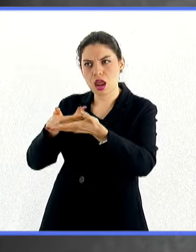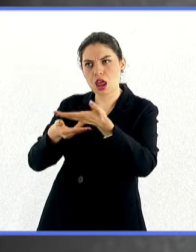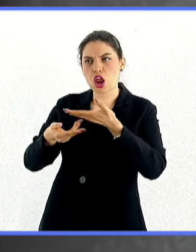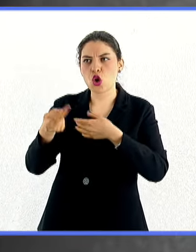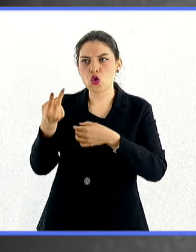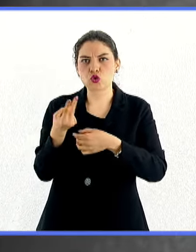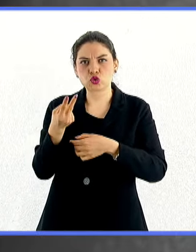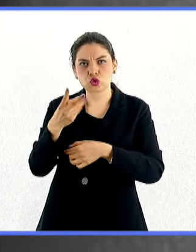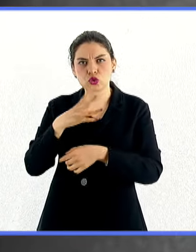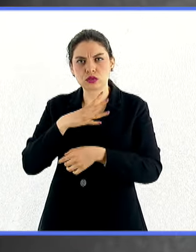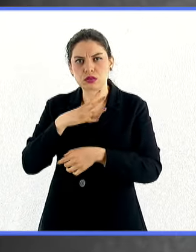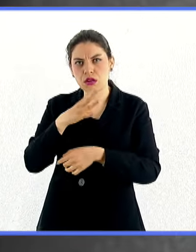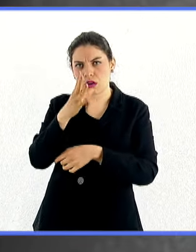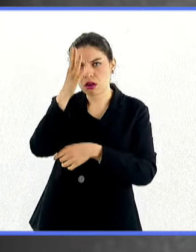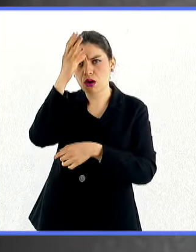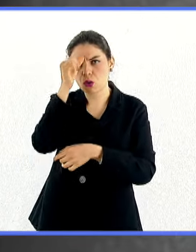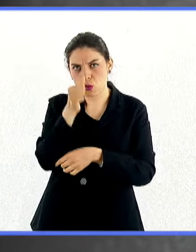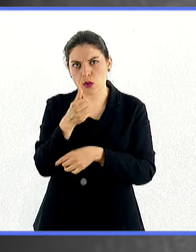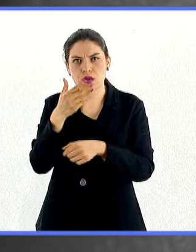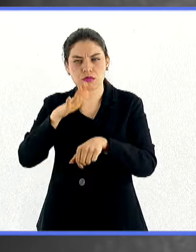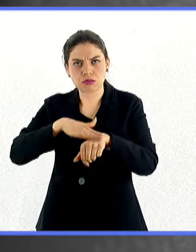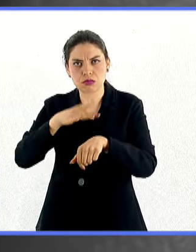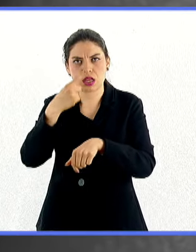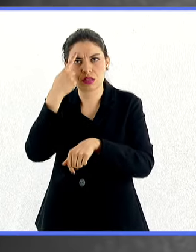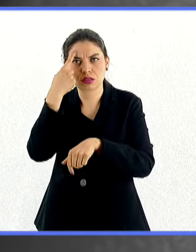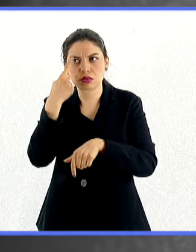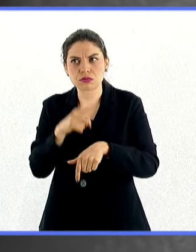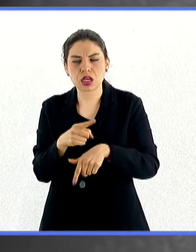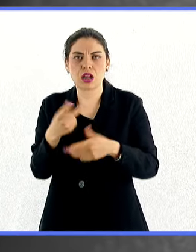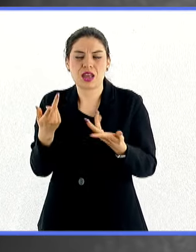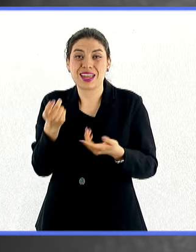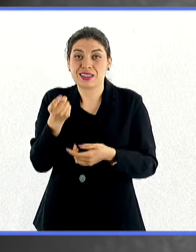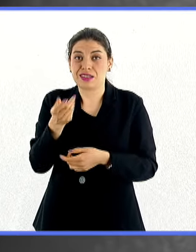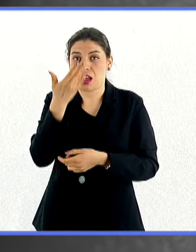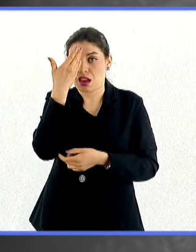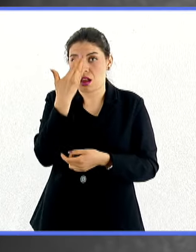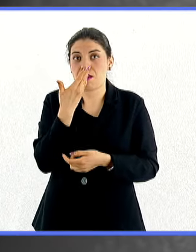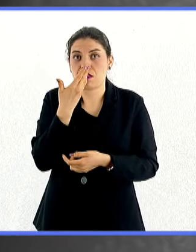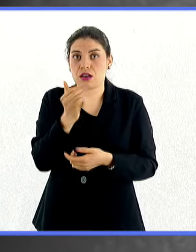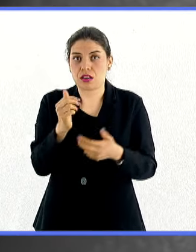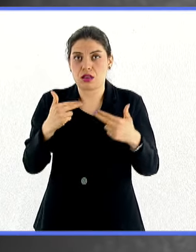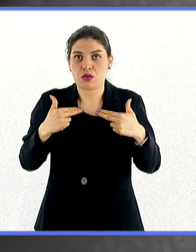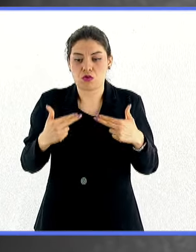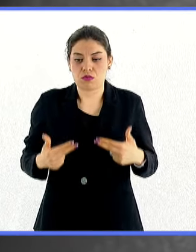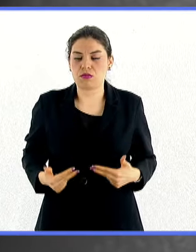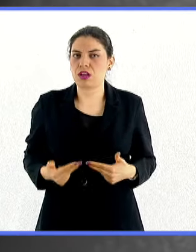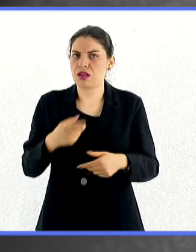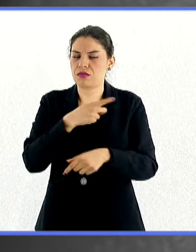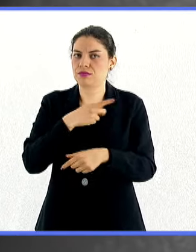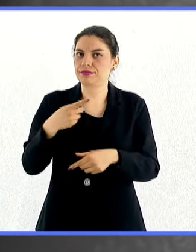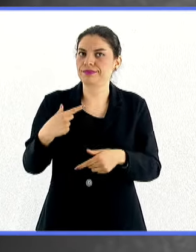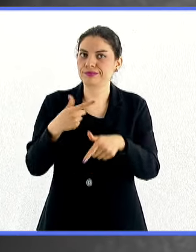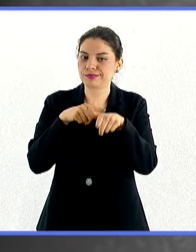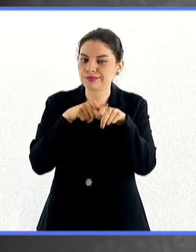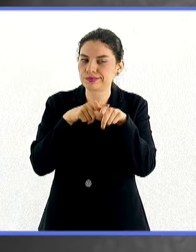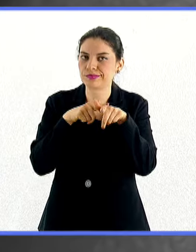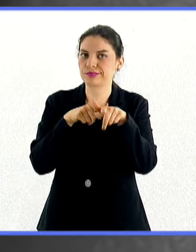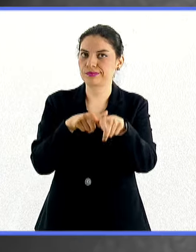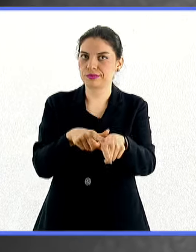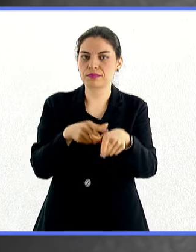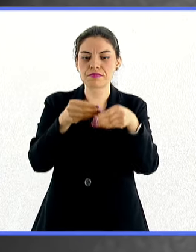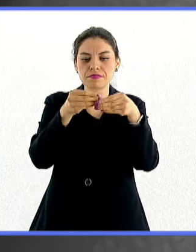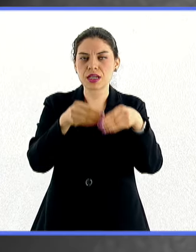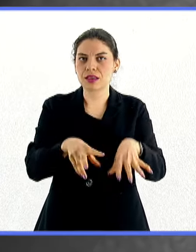es lo que se dijo en la conversación. Y esa es una habilidad humana importantísima que no debemos perder y que es el fondo, como